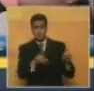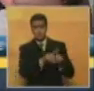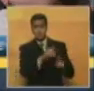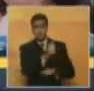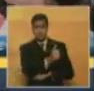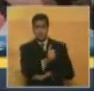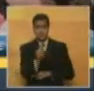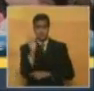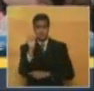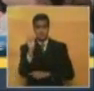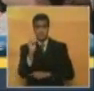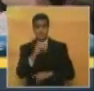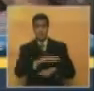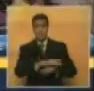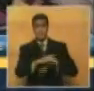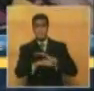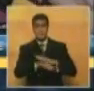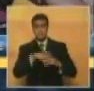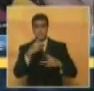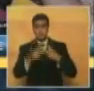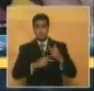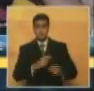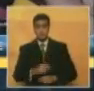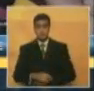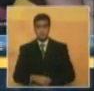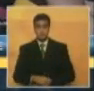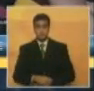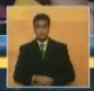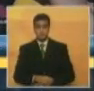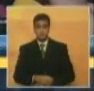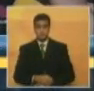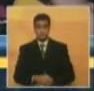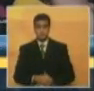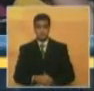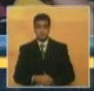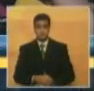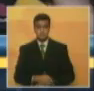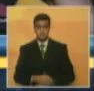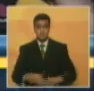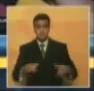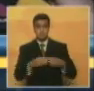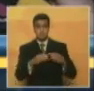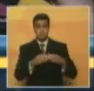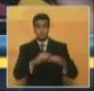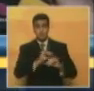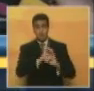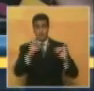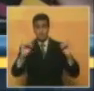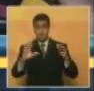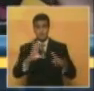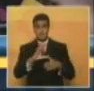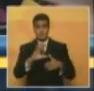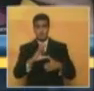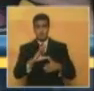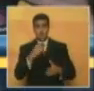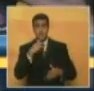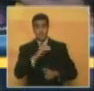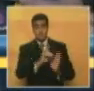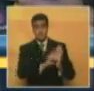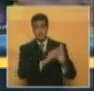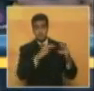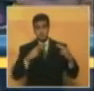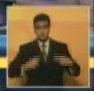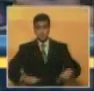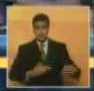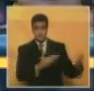cada uno de los llamados presos políticos. La Comisión Interamericana de Derechos Humanos invita